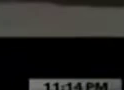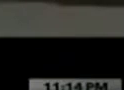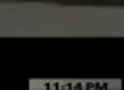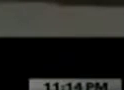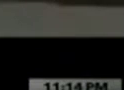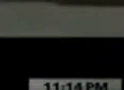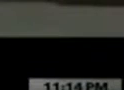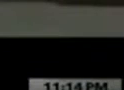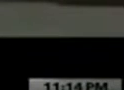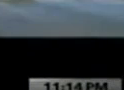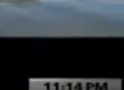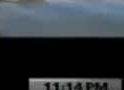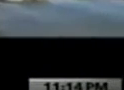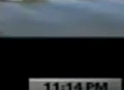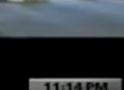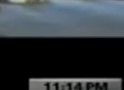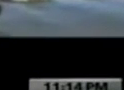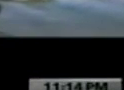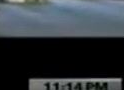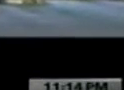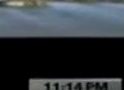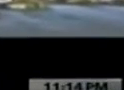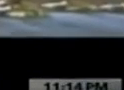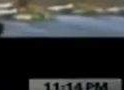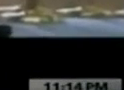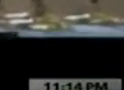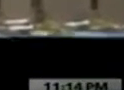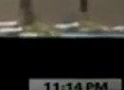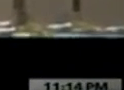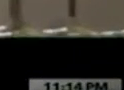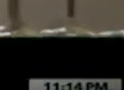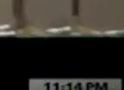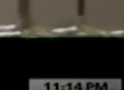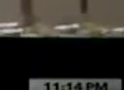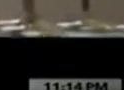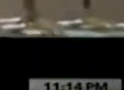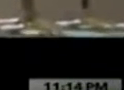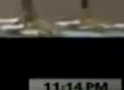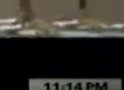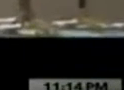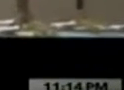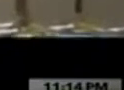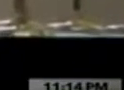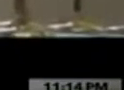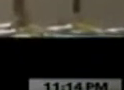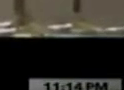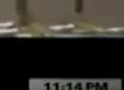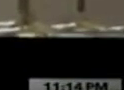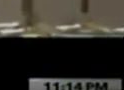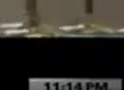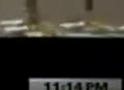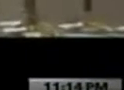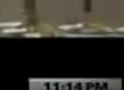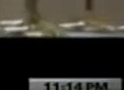conocimiento. La organización, lo que la organización ha hecho en todos estos casos, es increíble que bajo todos estos casos